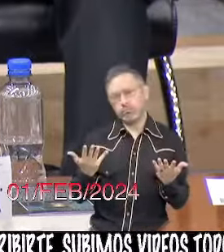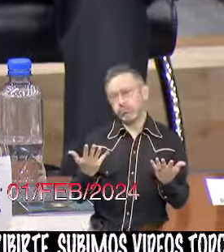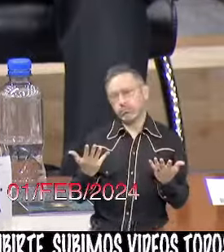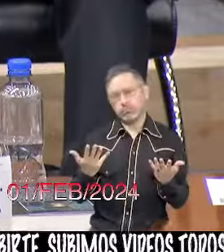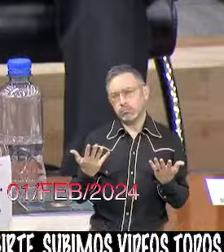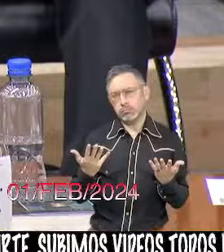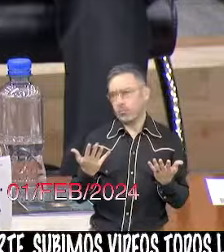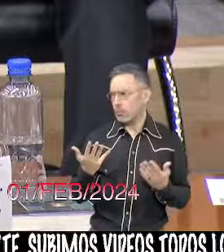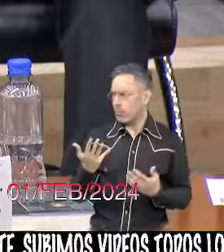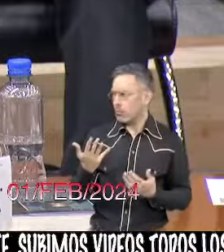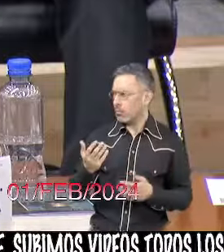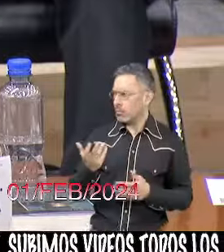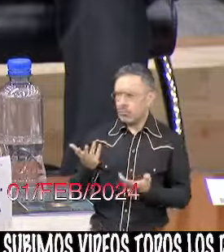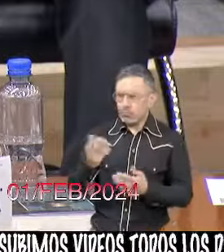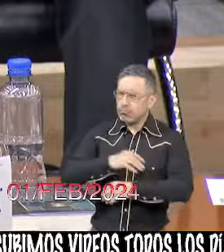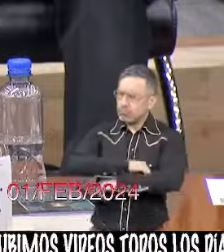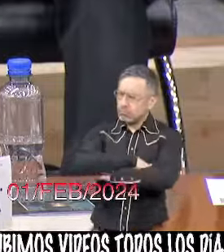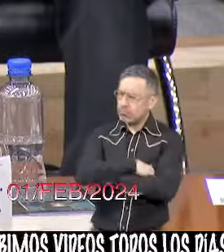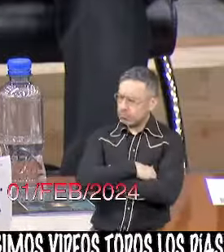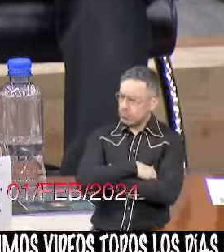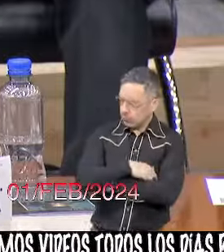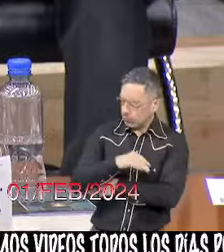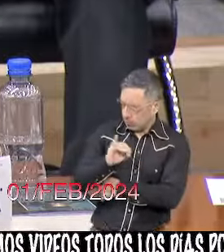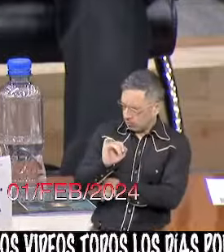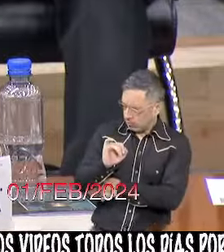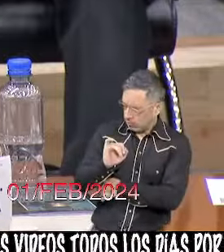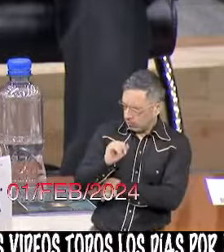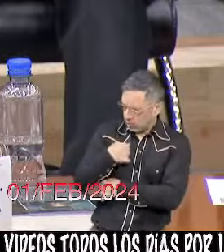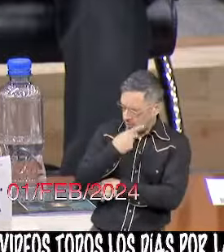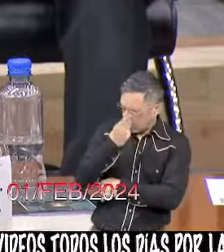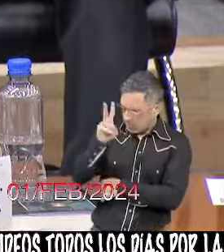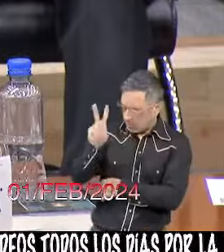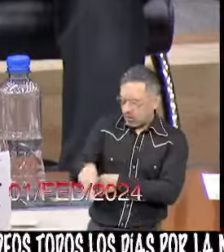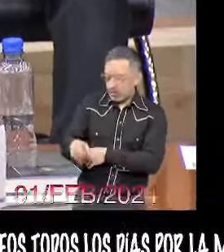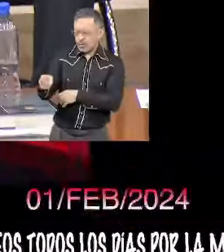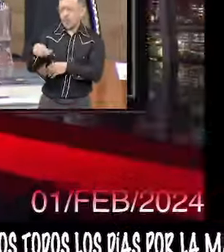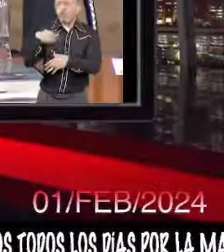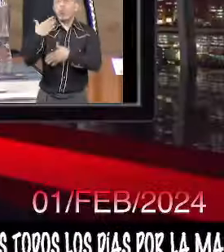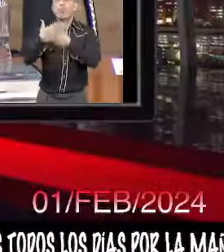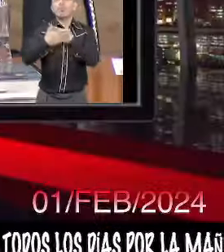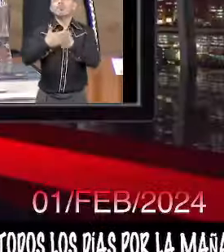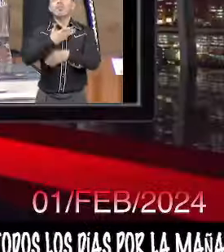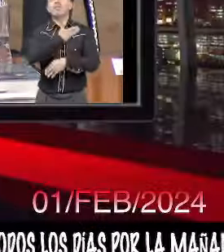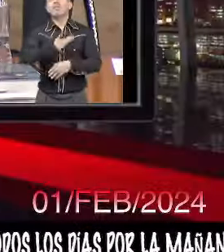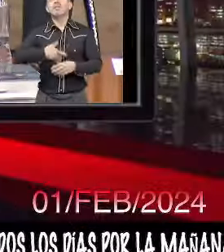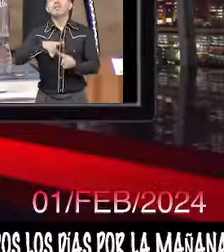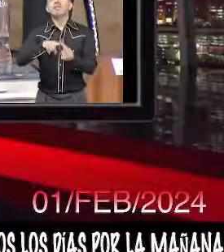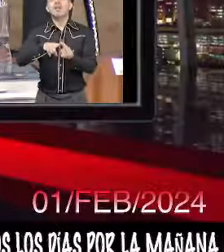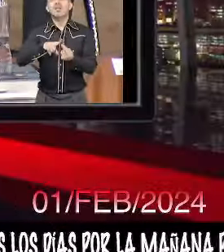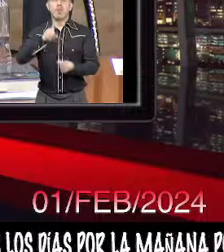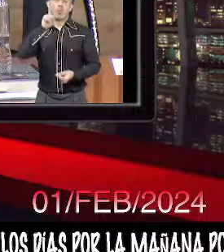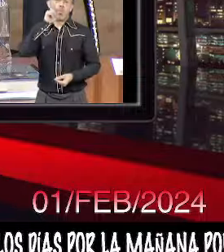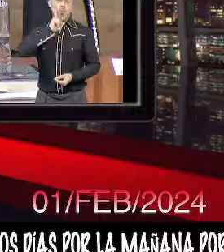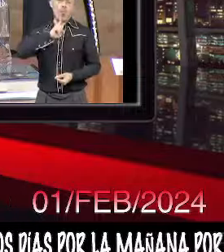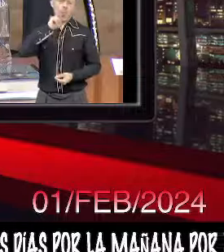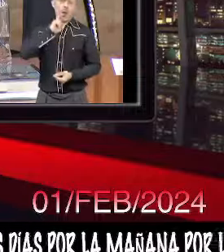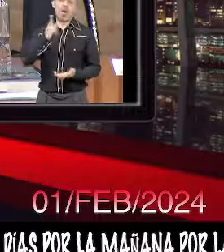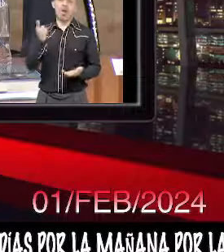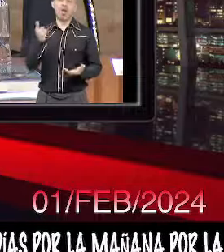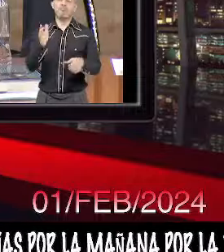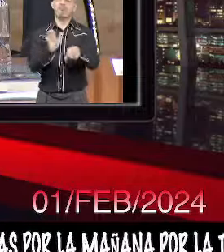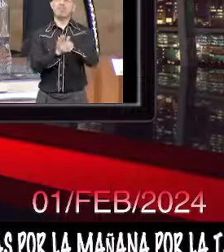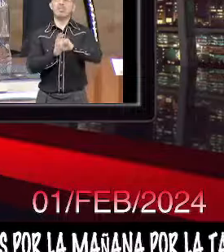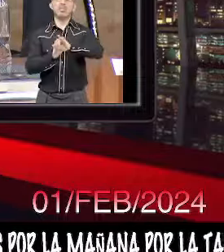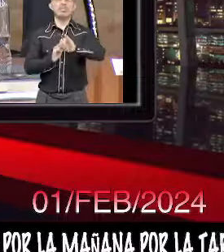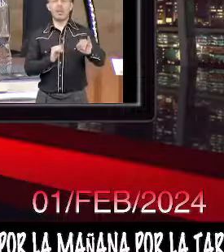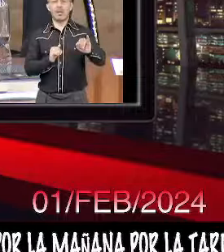Pues sí lo digo. La próxima presidente será mujer y será de izquierda, o no será.